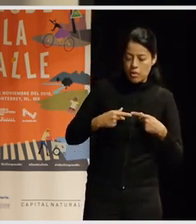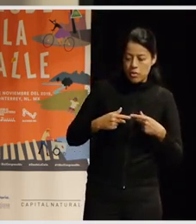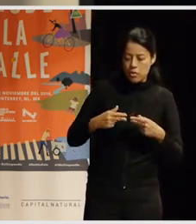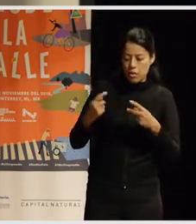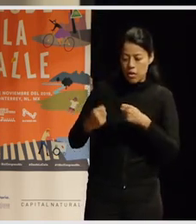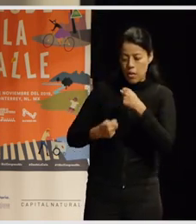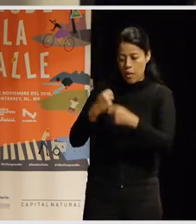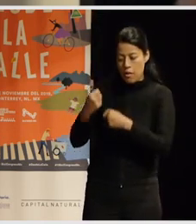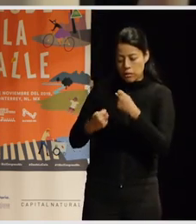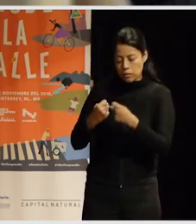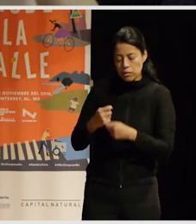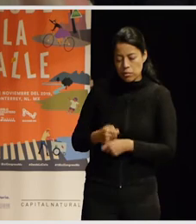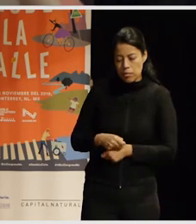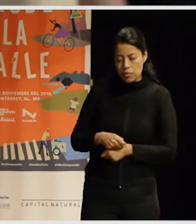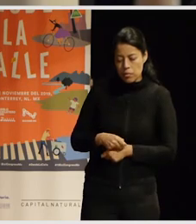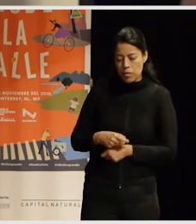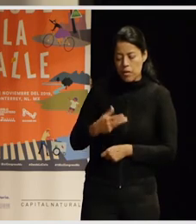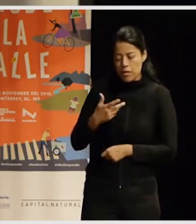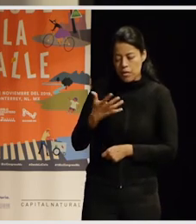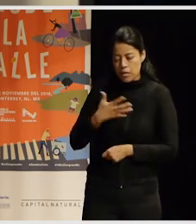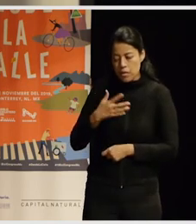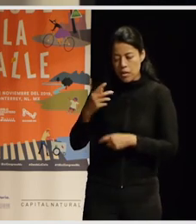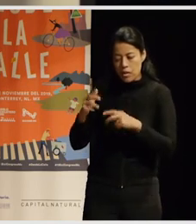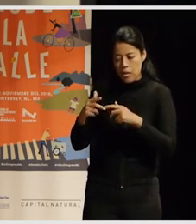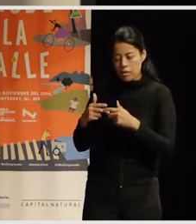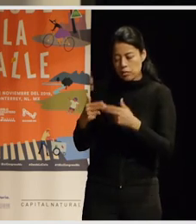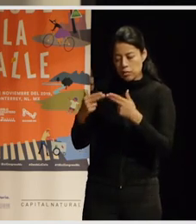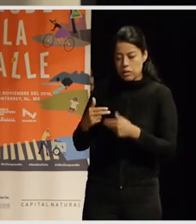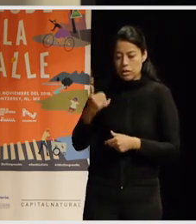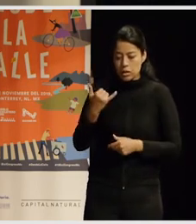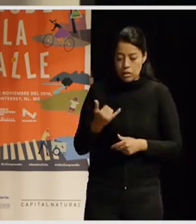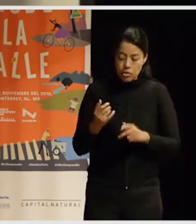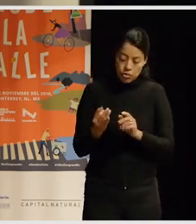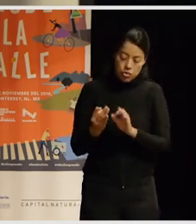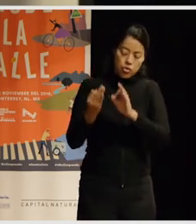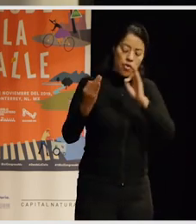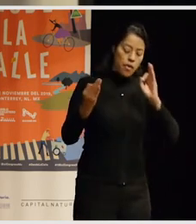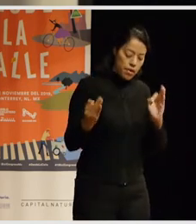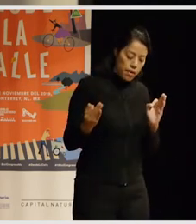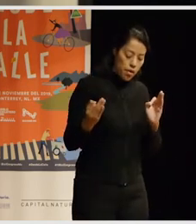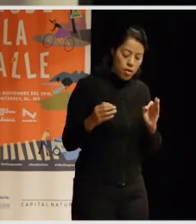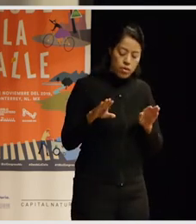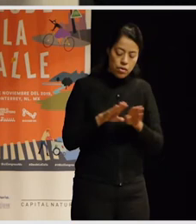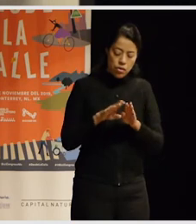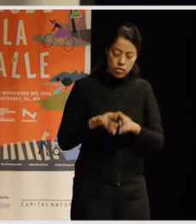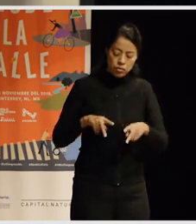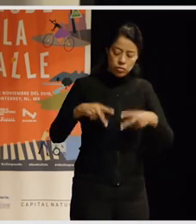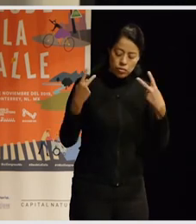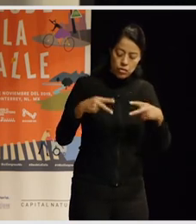comercio local o sea que tenía renta de su local y una persona que estaba justo fuera del local de él como vendedor ambulante